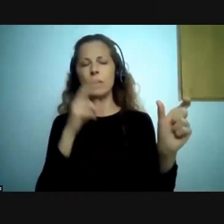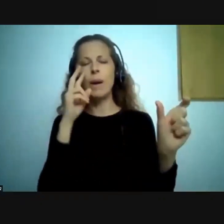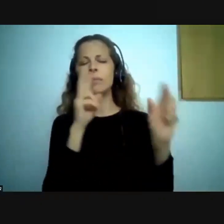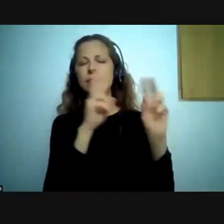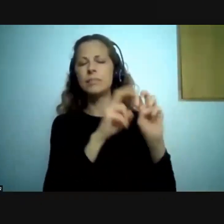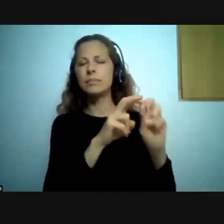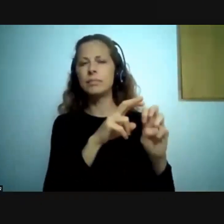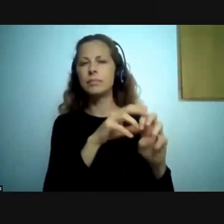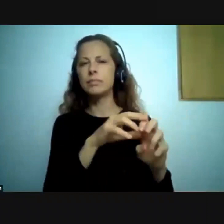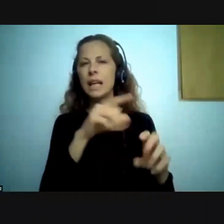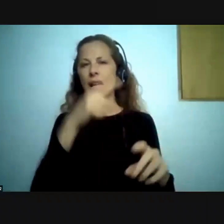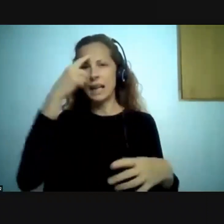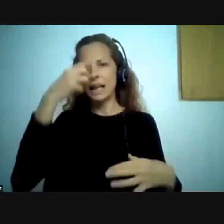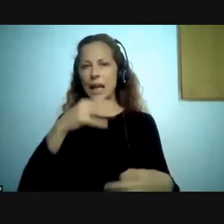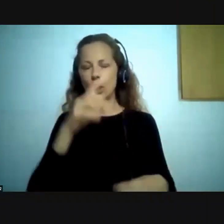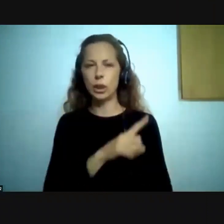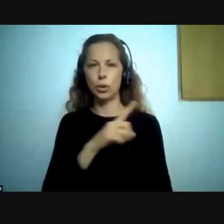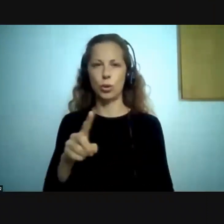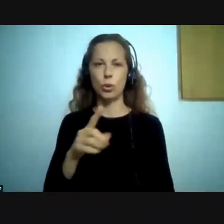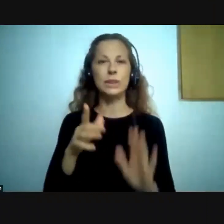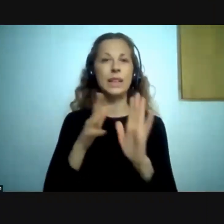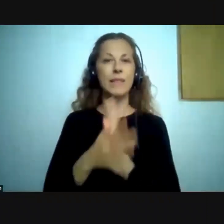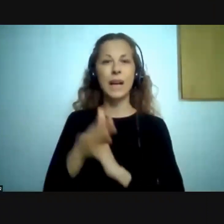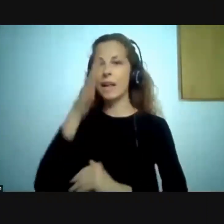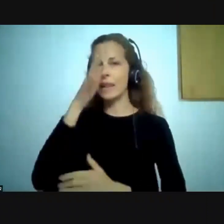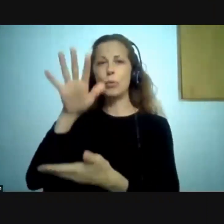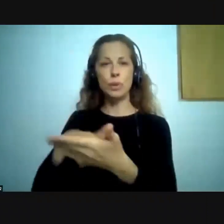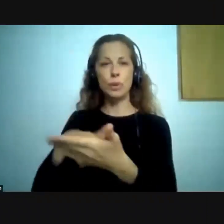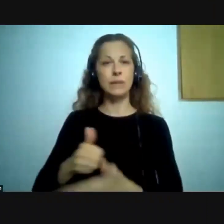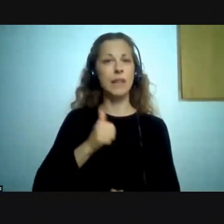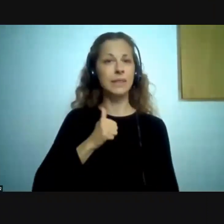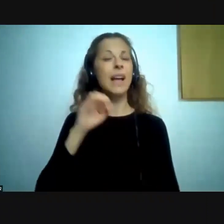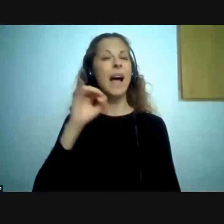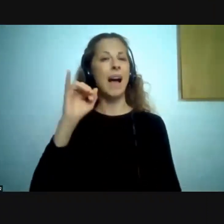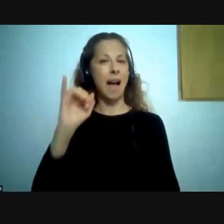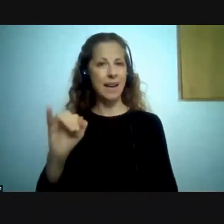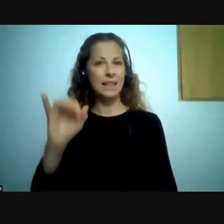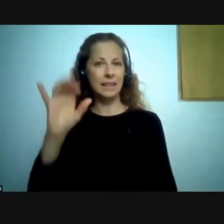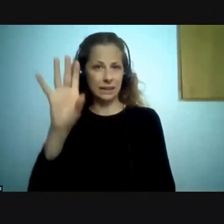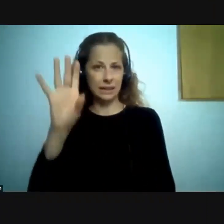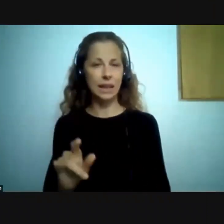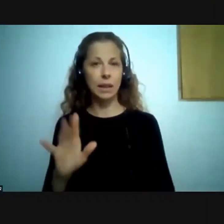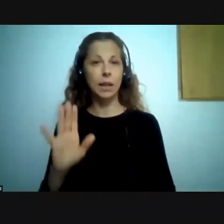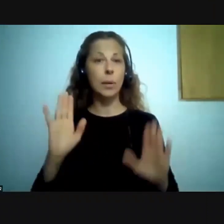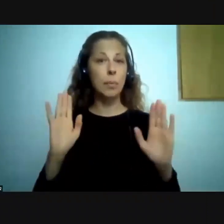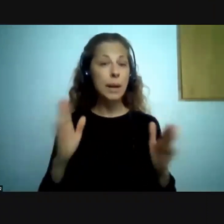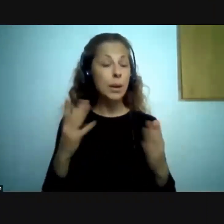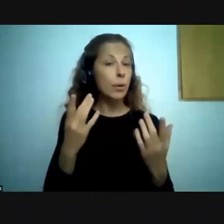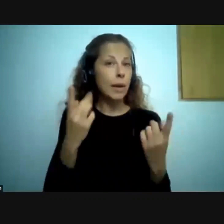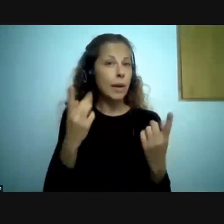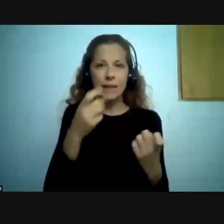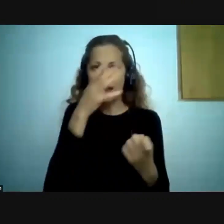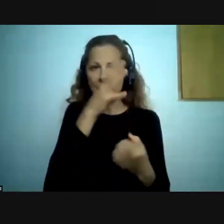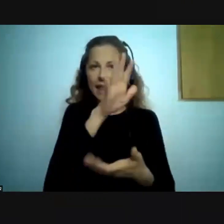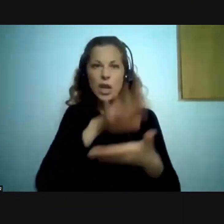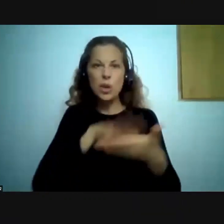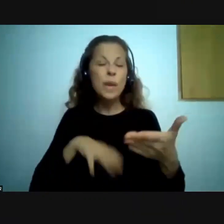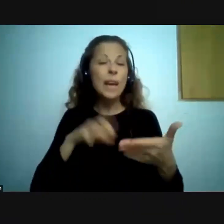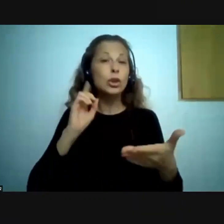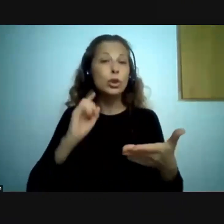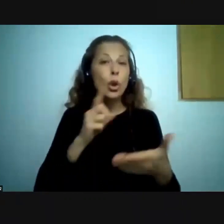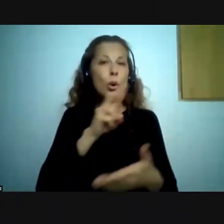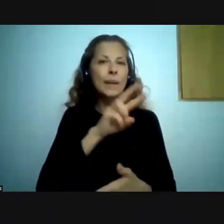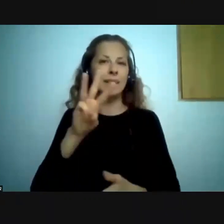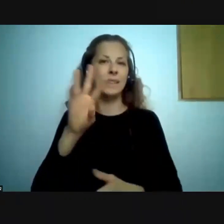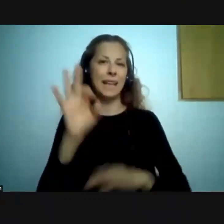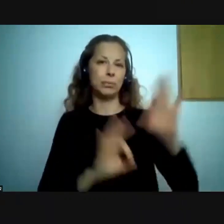es que no haya denuncias falsas, sino que lo que no hay son las denuncias que debería haber, porque solo se denuncia un 23%